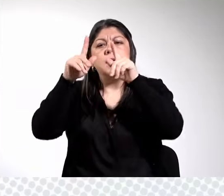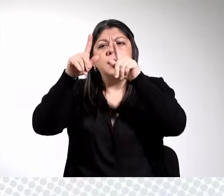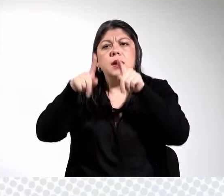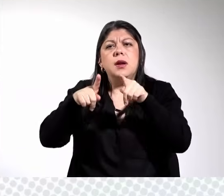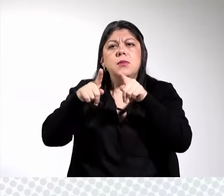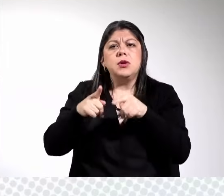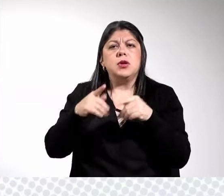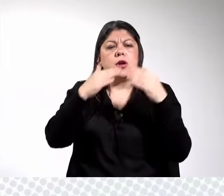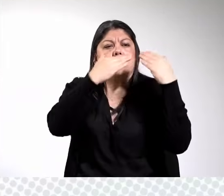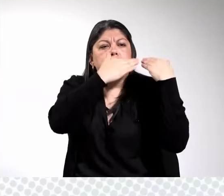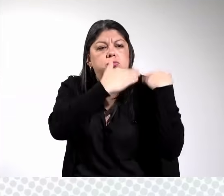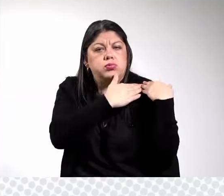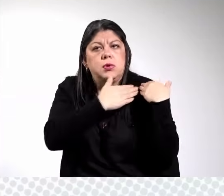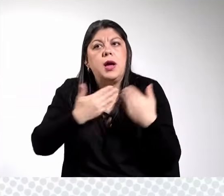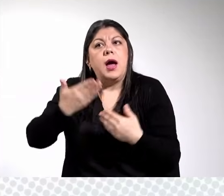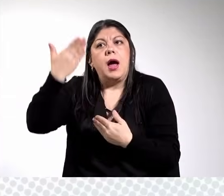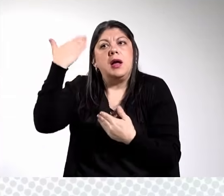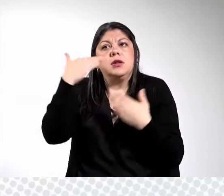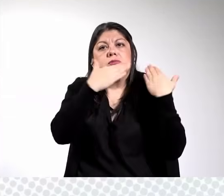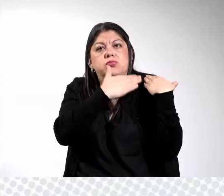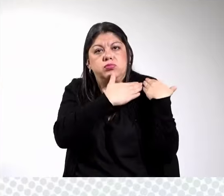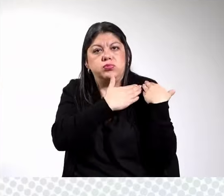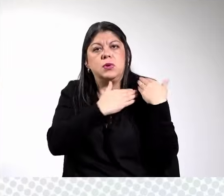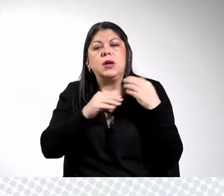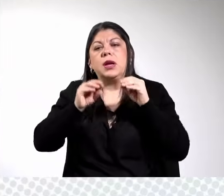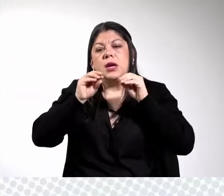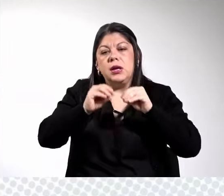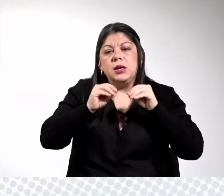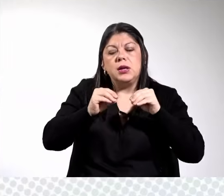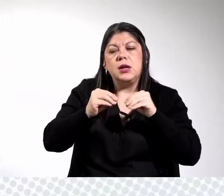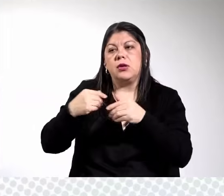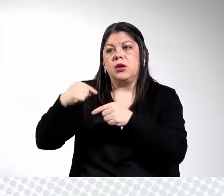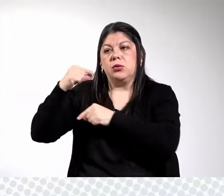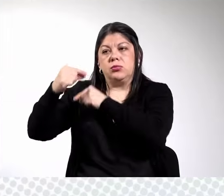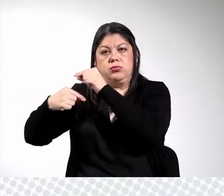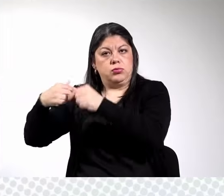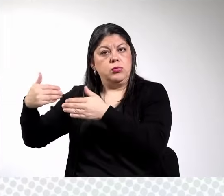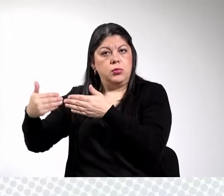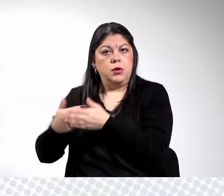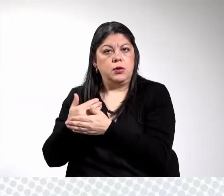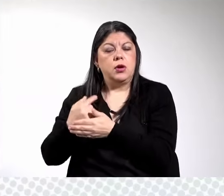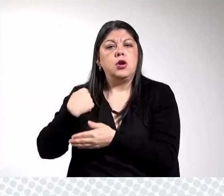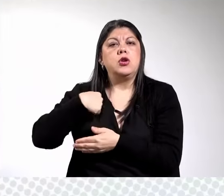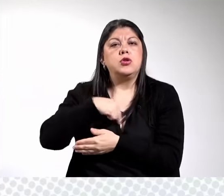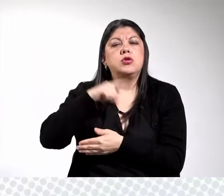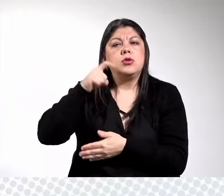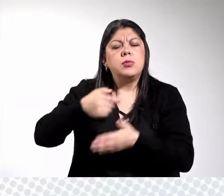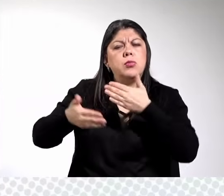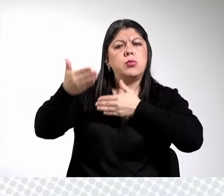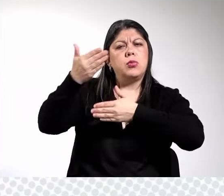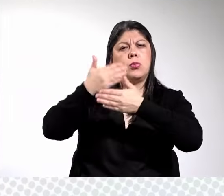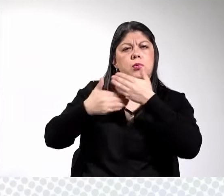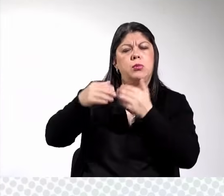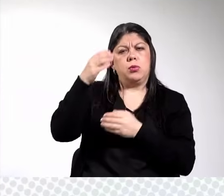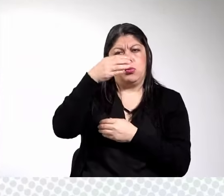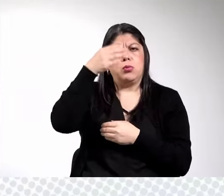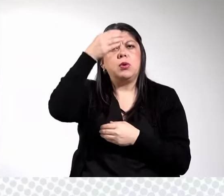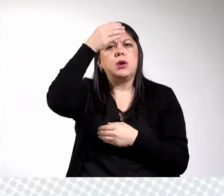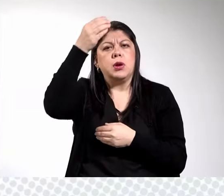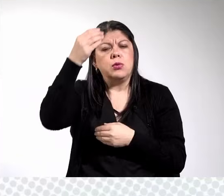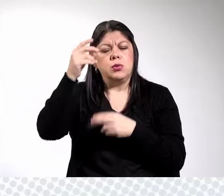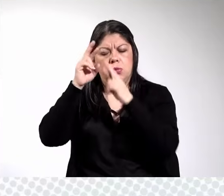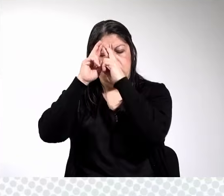lleva una carga, que está dándole a los que siguen. Entonces creo que aquí tenemos que retomar una cultura